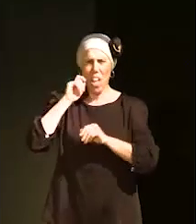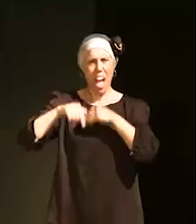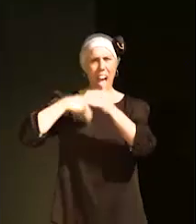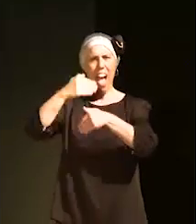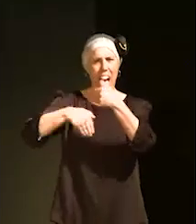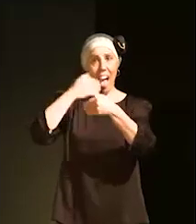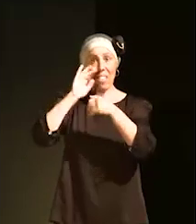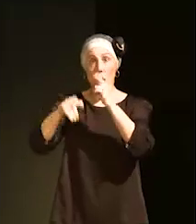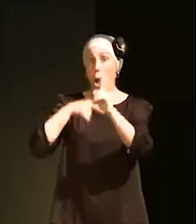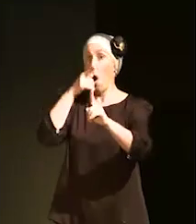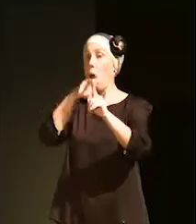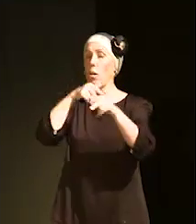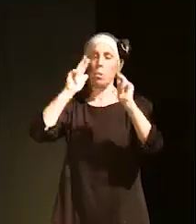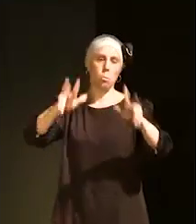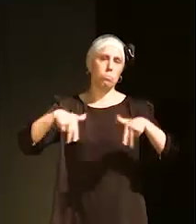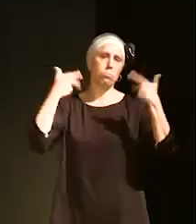emancipación